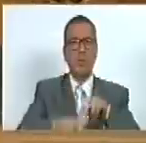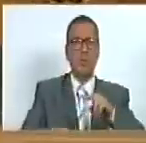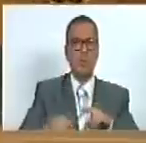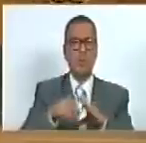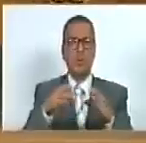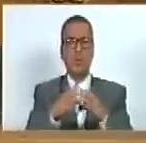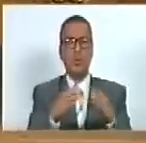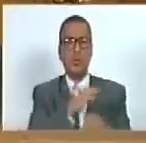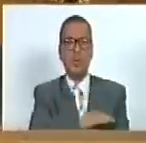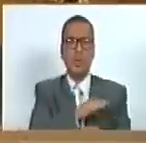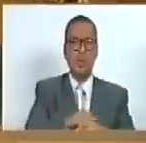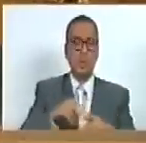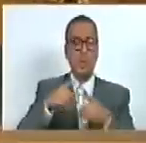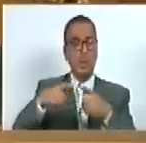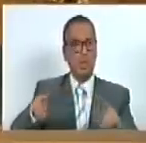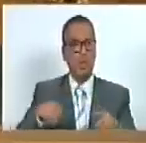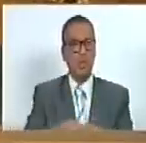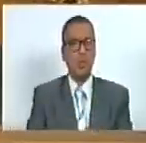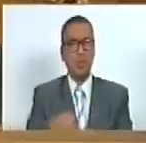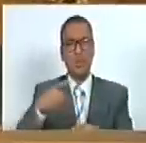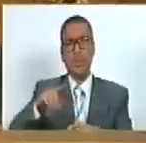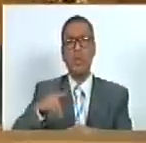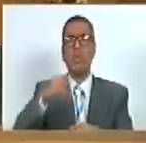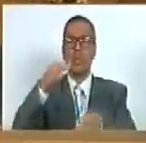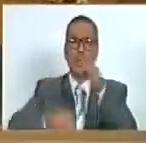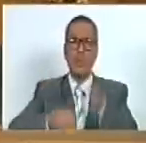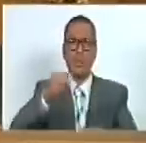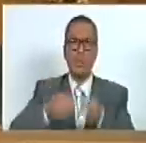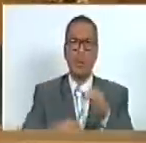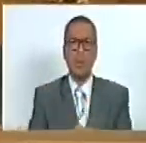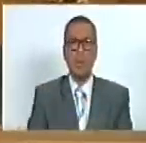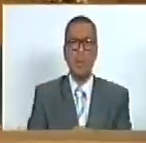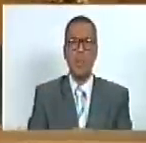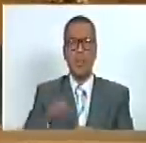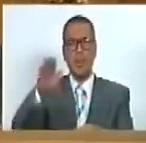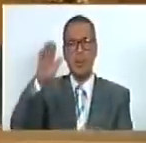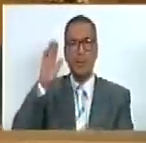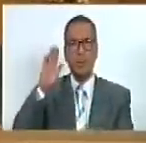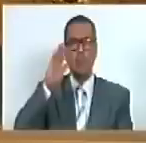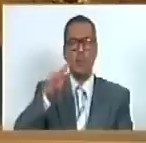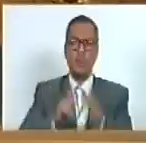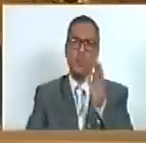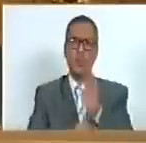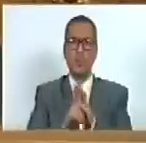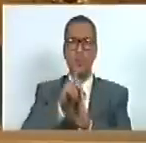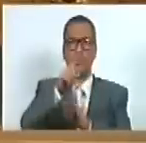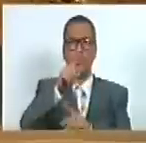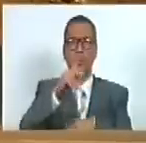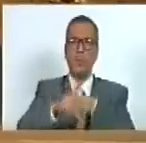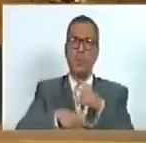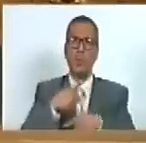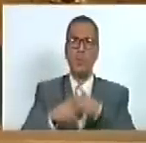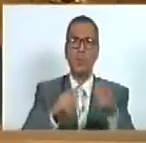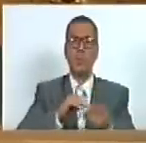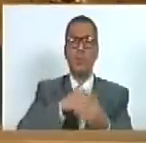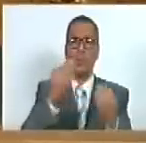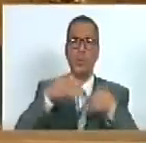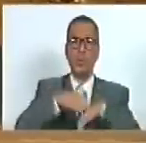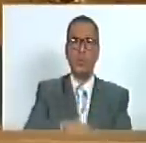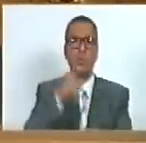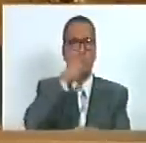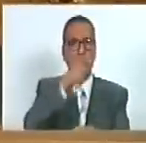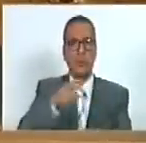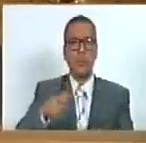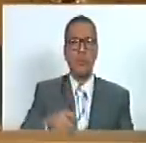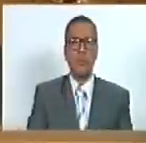social, democrático, de derecho y de justicia, comprometido con el progreso y desarrollo integral del